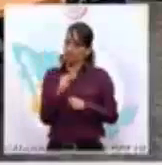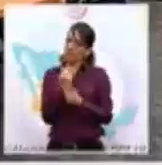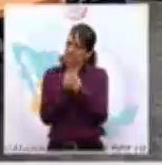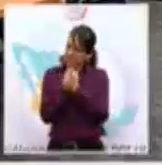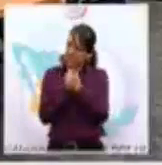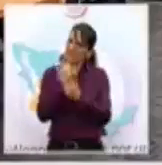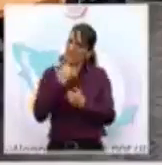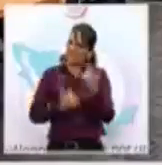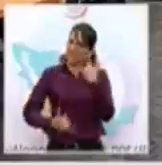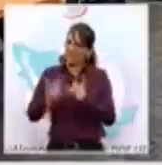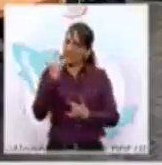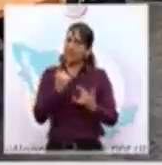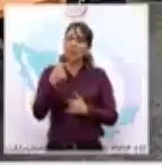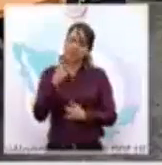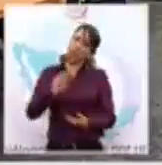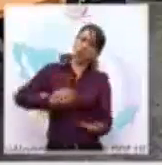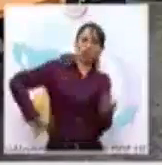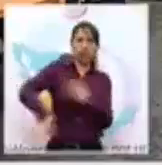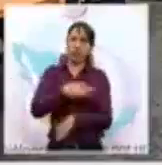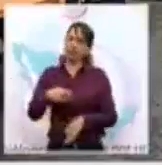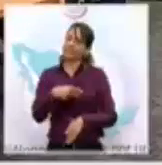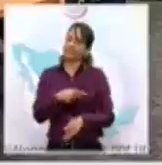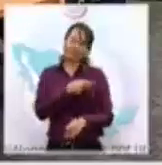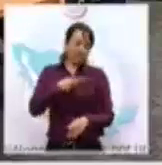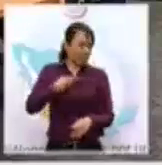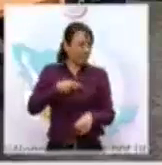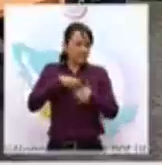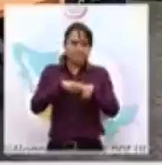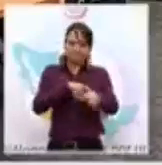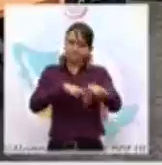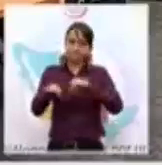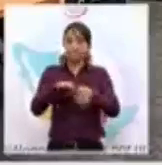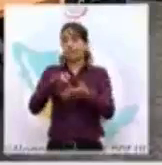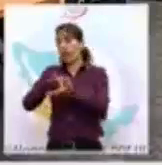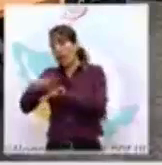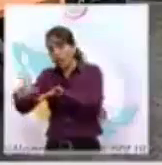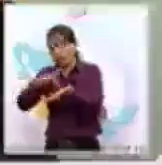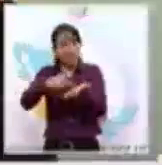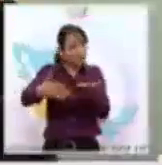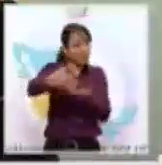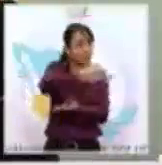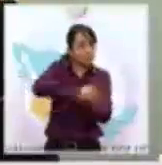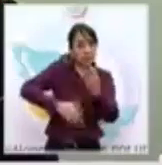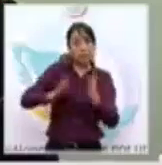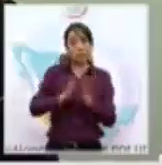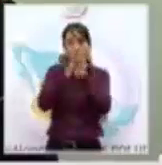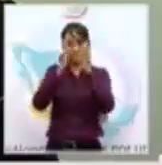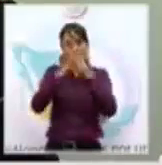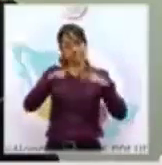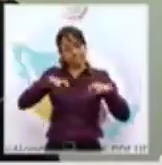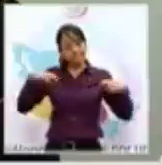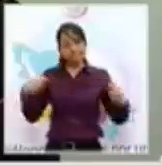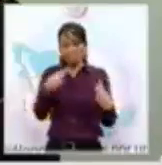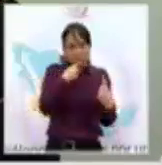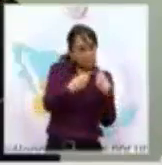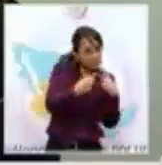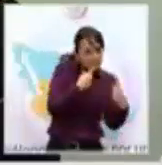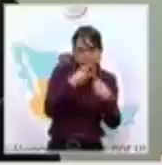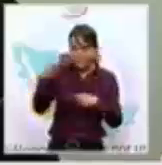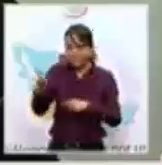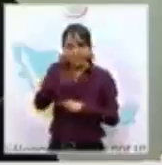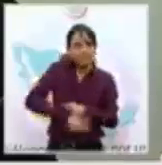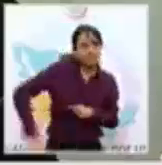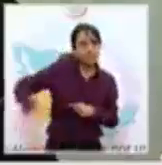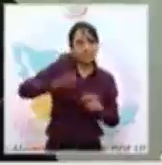su participación. Gracias, les agradecemos mucho el haber participado en estos diálogos públicos por un México social. Gracias